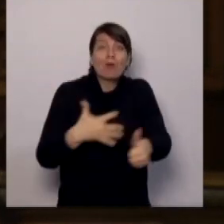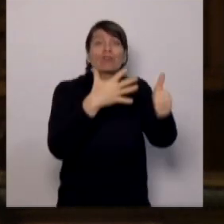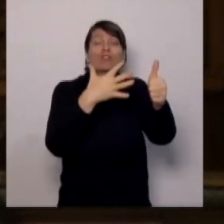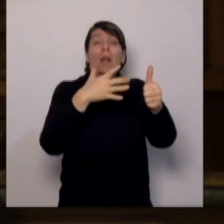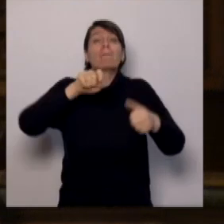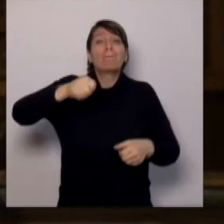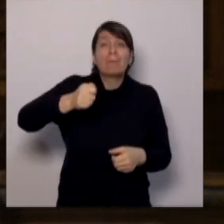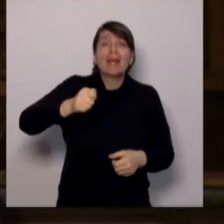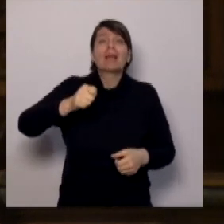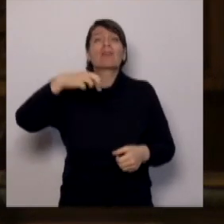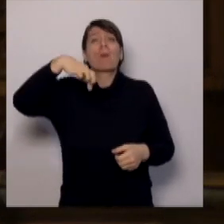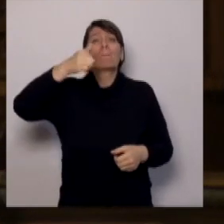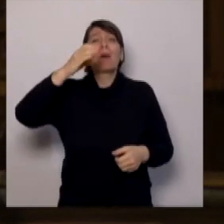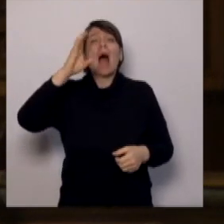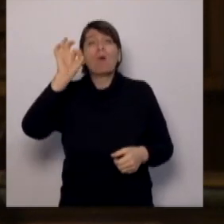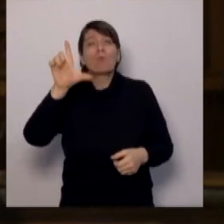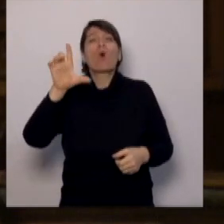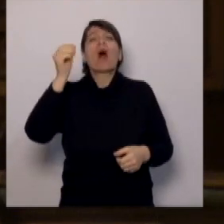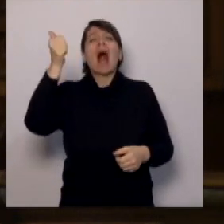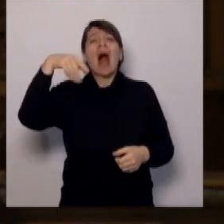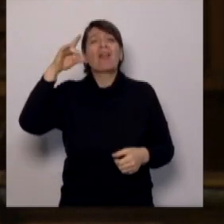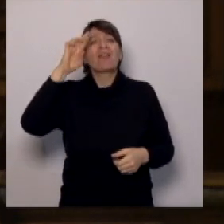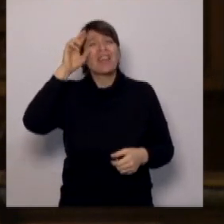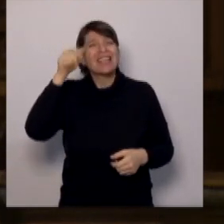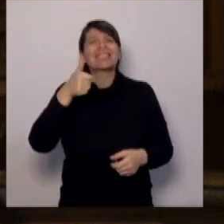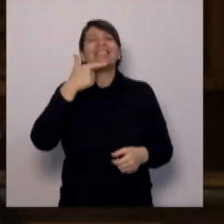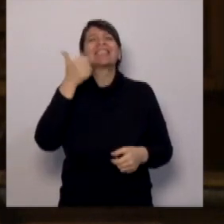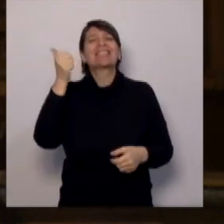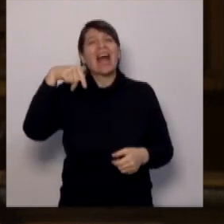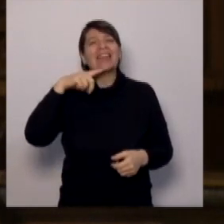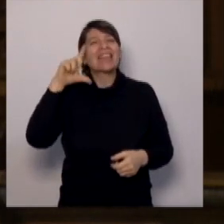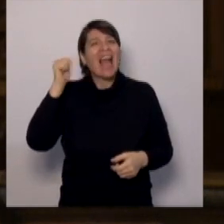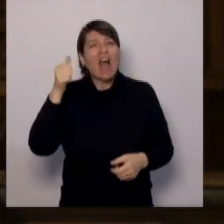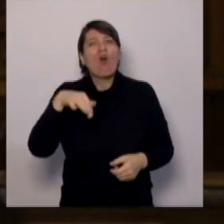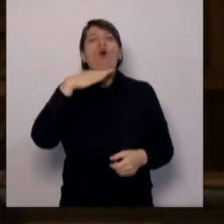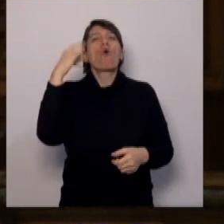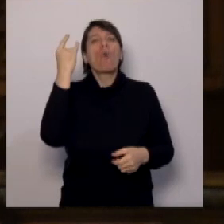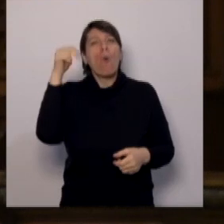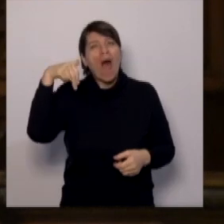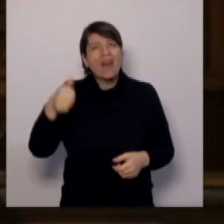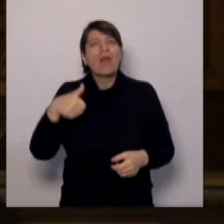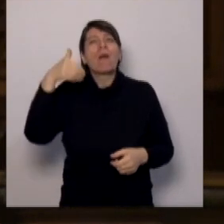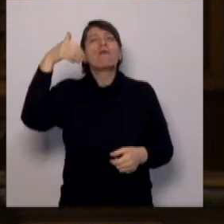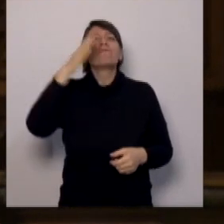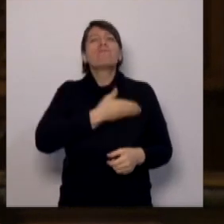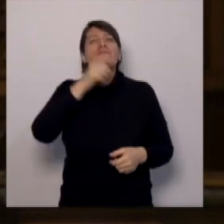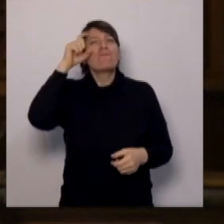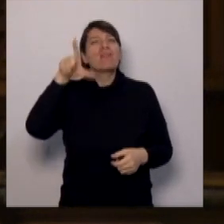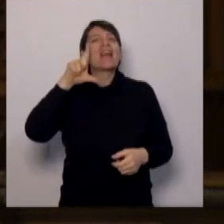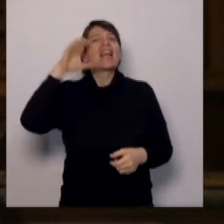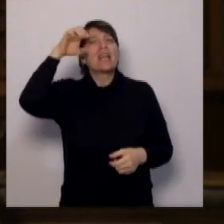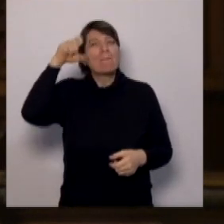apóstoles y mártires Pedro y Pablo, Andrés, Santiago y Juan, Tomás, Santiago, Felipe, Bartolomé,